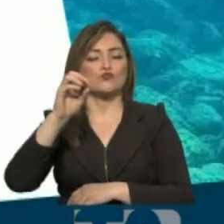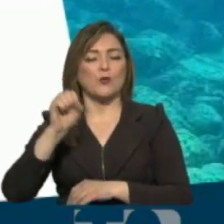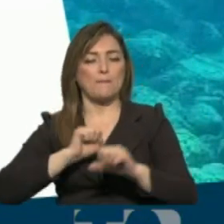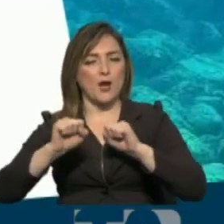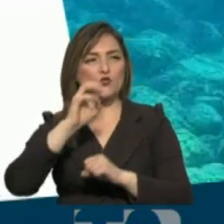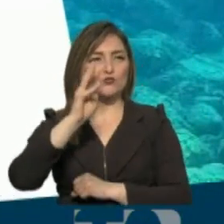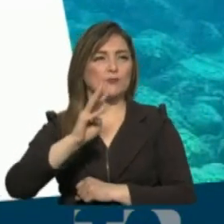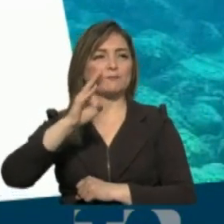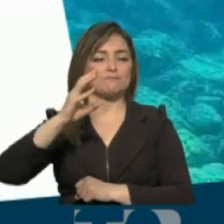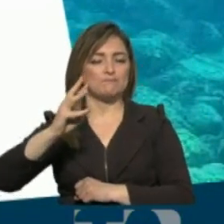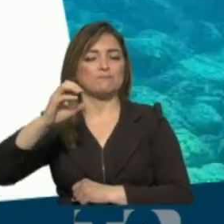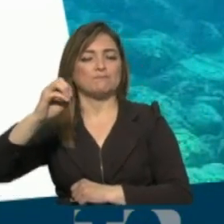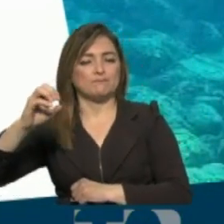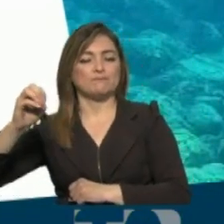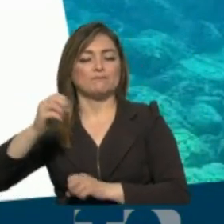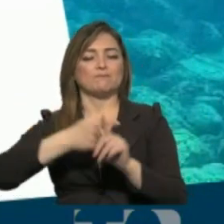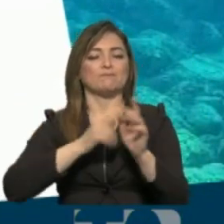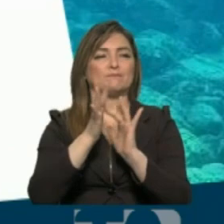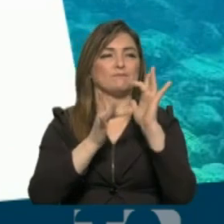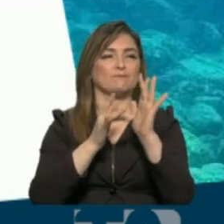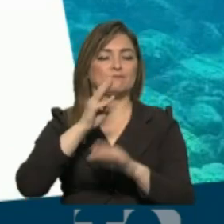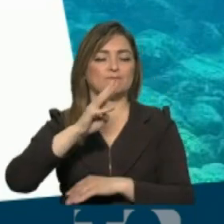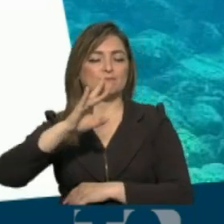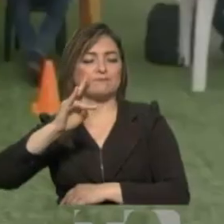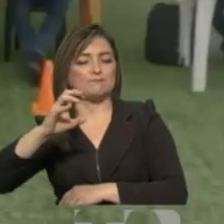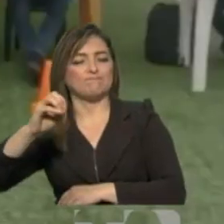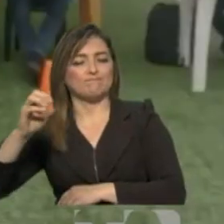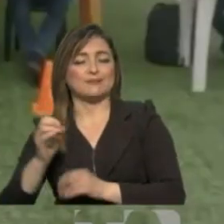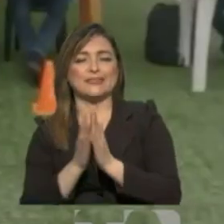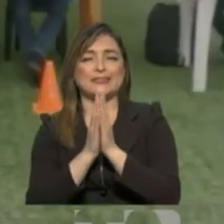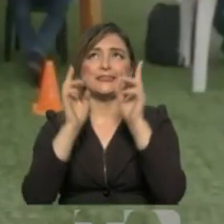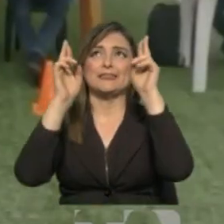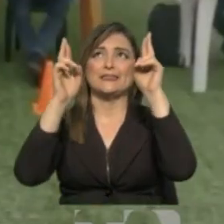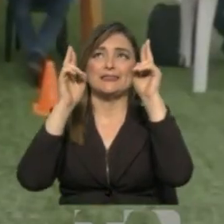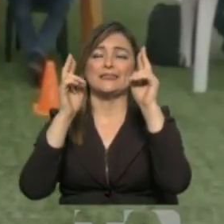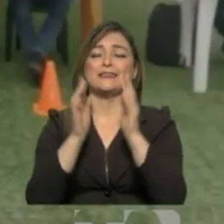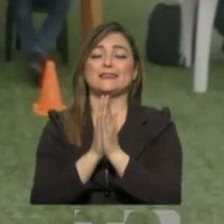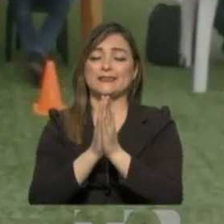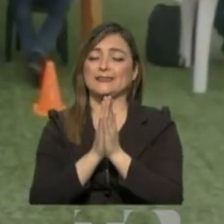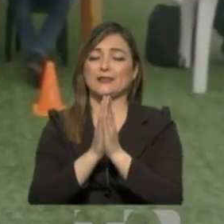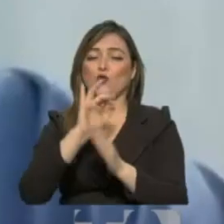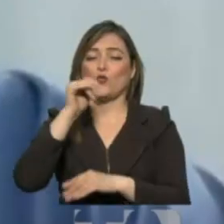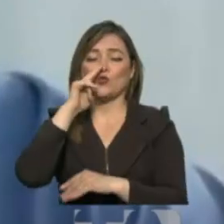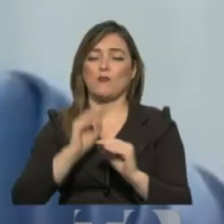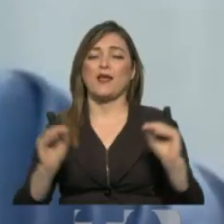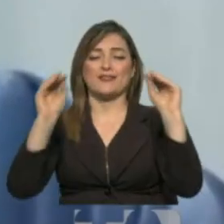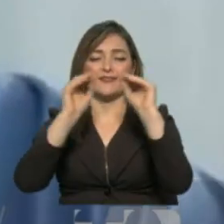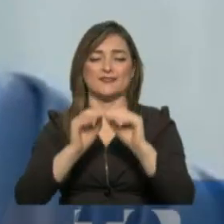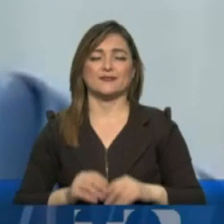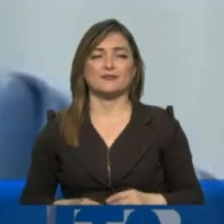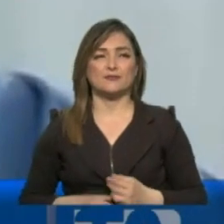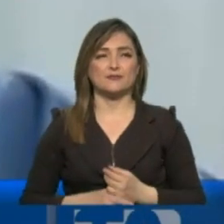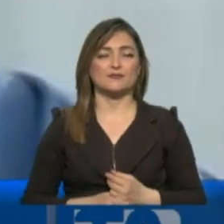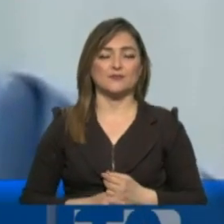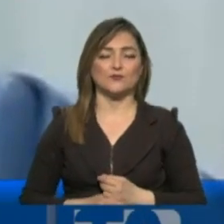mayo 6.600, en abril 6.700 y esperan que las visitas aumenten en junio. Son altas debido